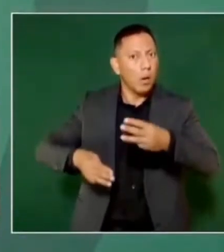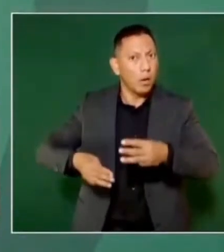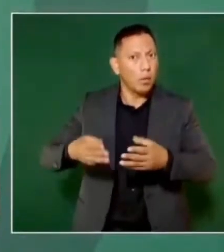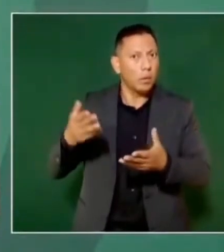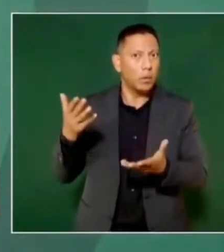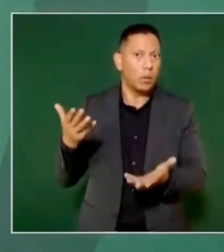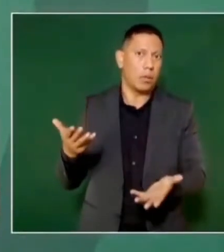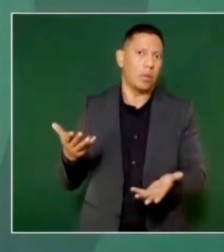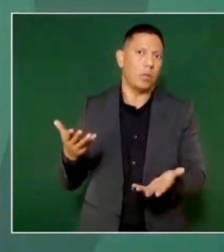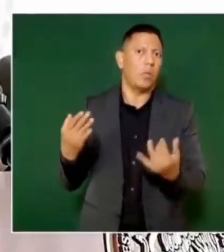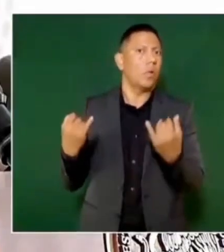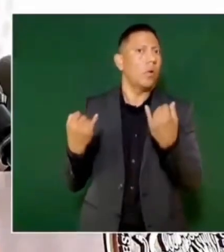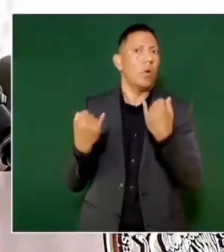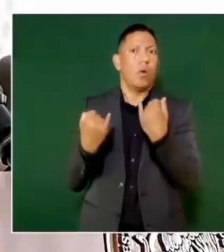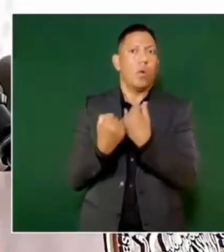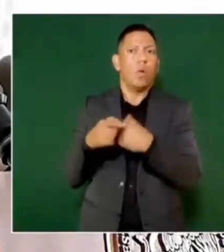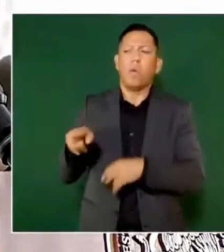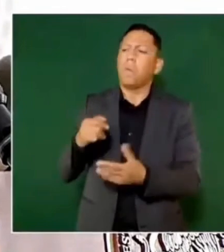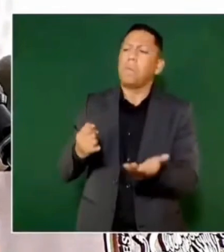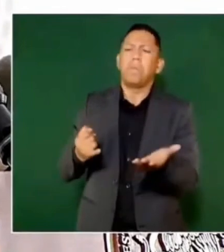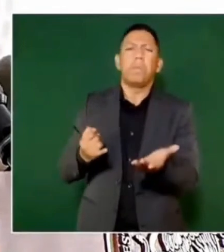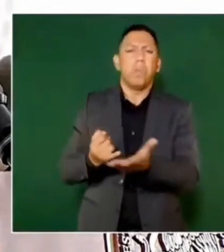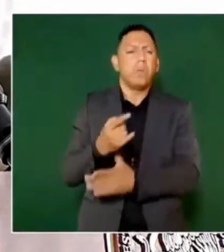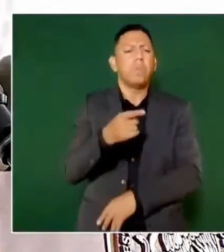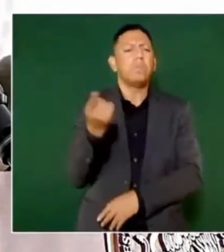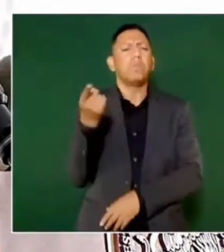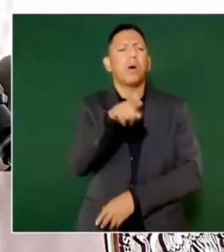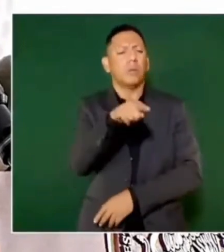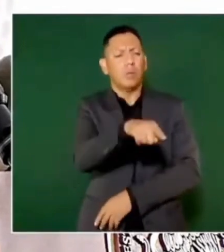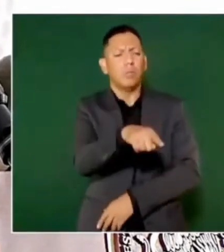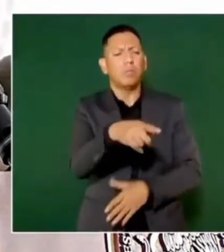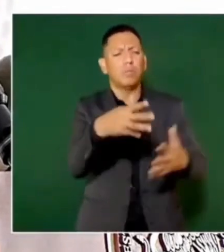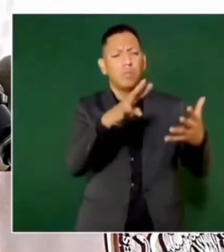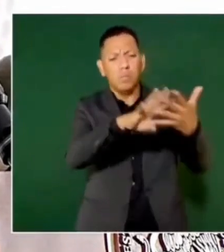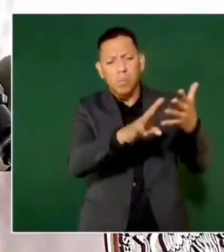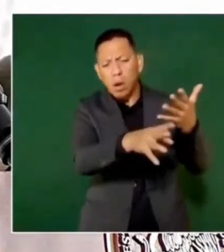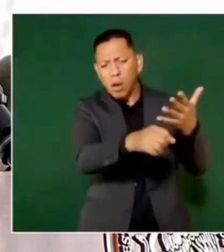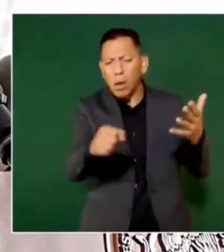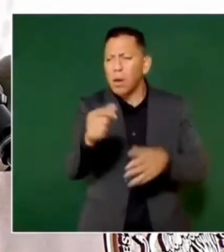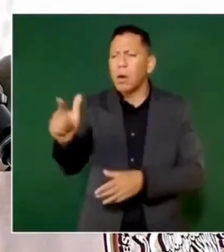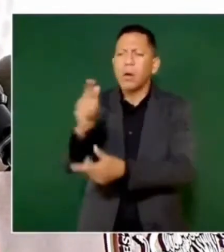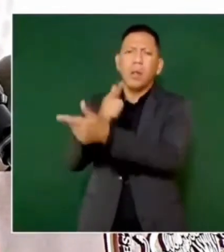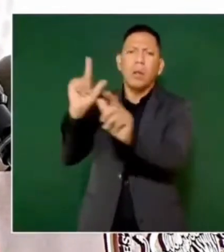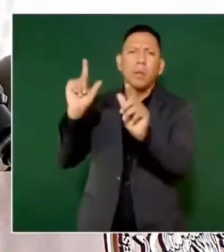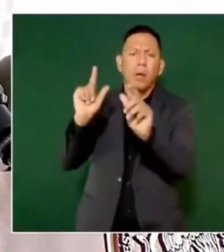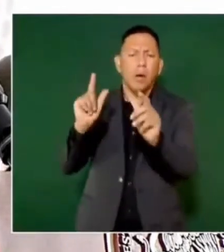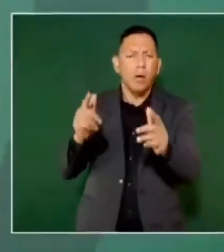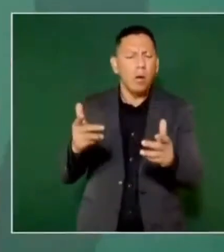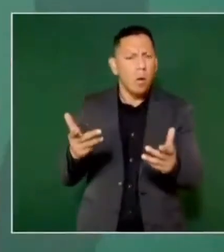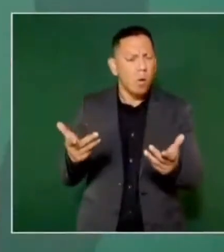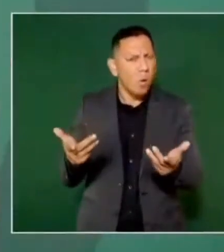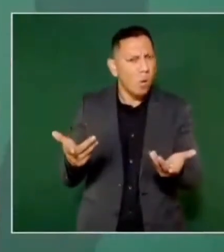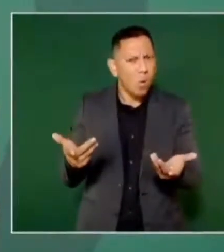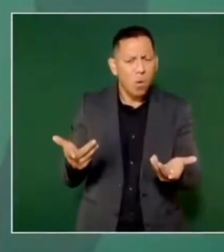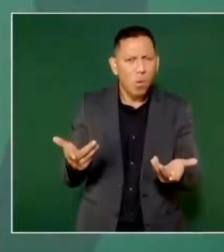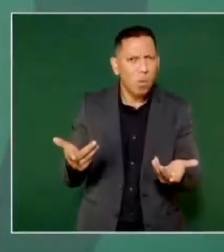ministros. Que